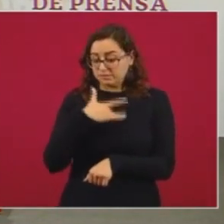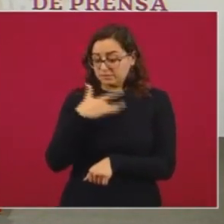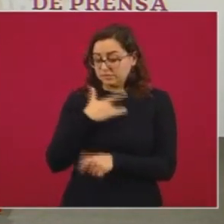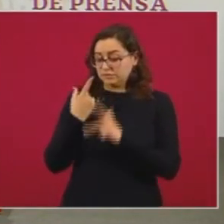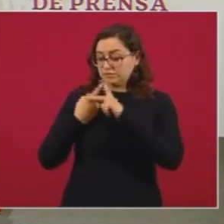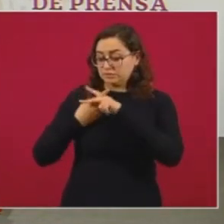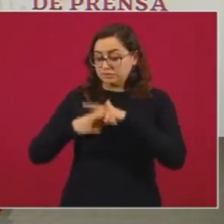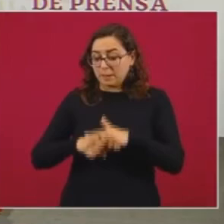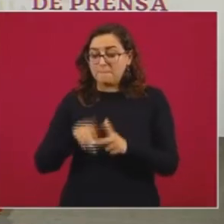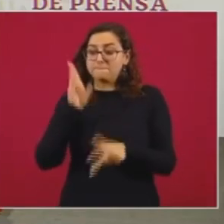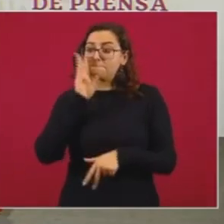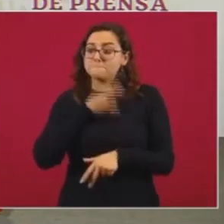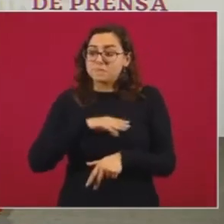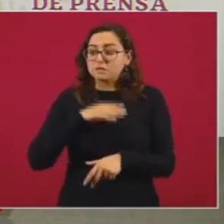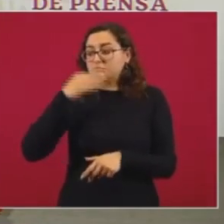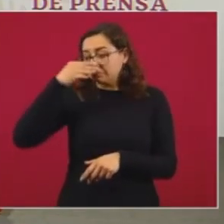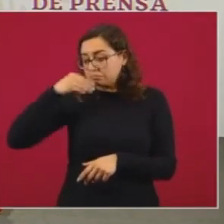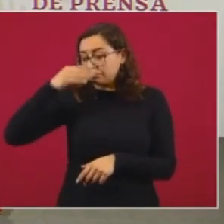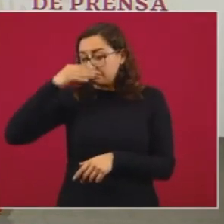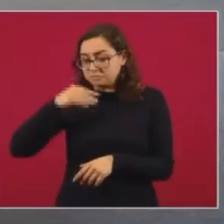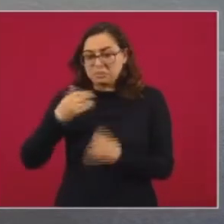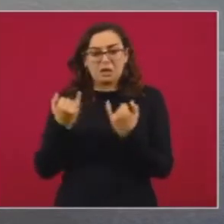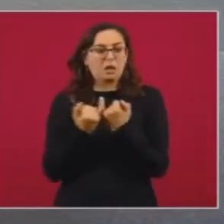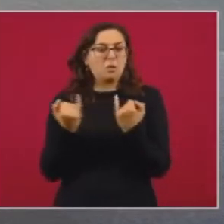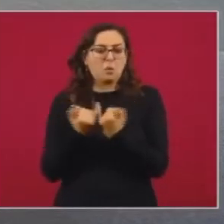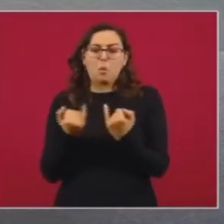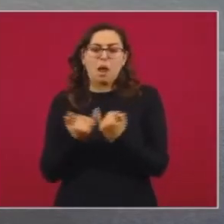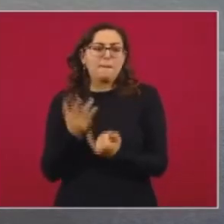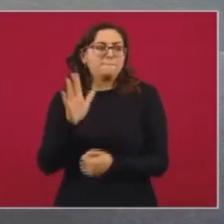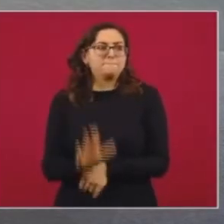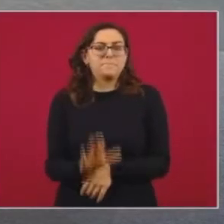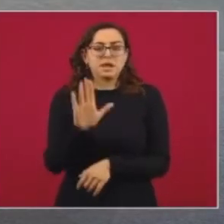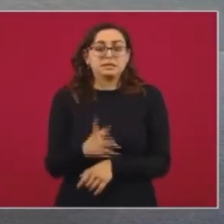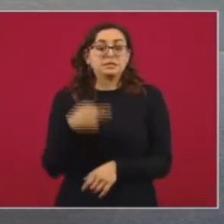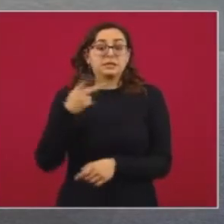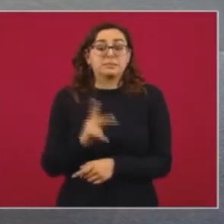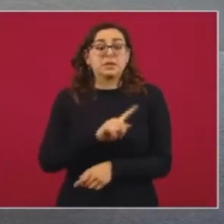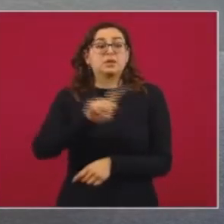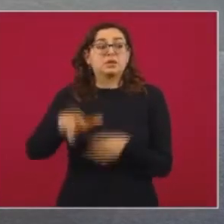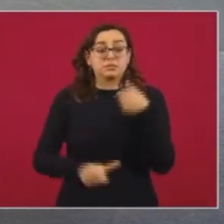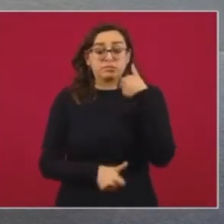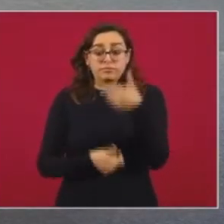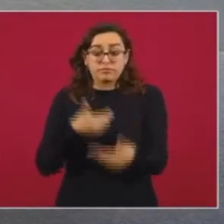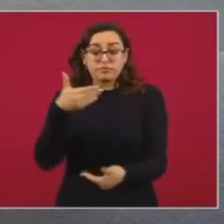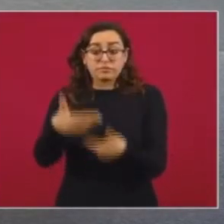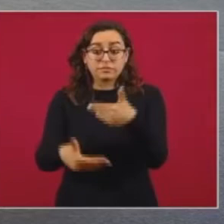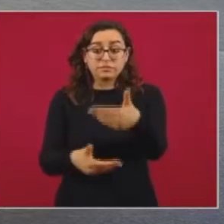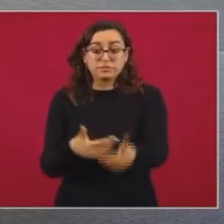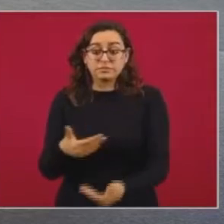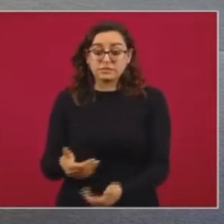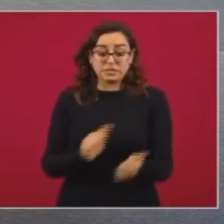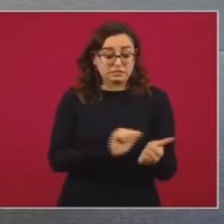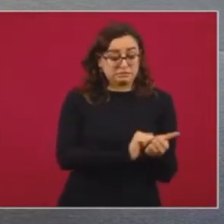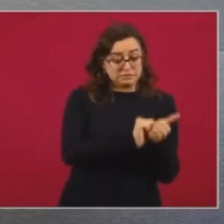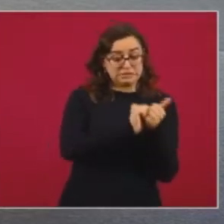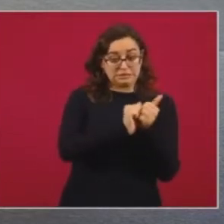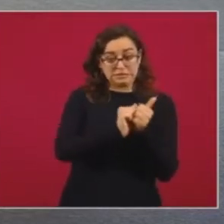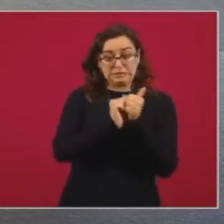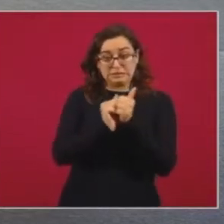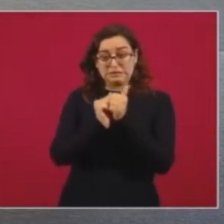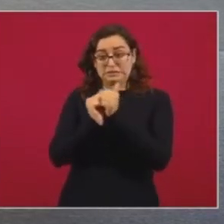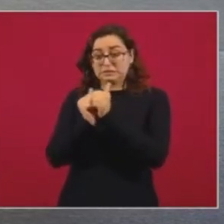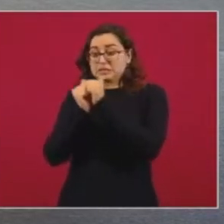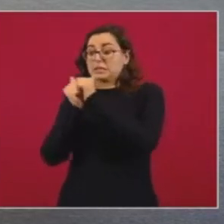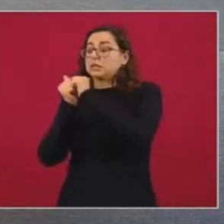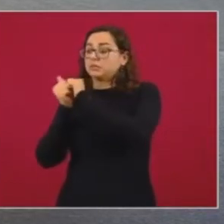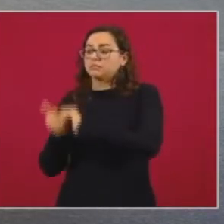muy similar, luego en la evolución, y sobre todo si pertenezco a estos grupos de riesgo vulnerables, pues es